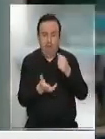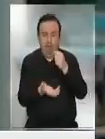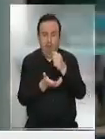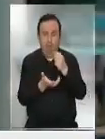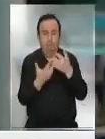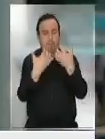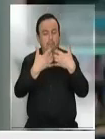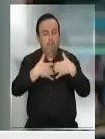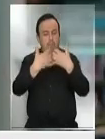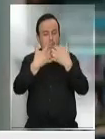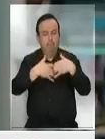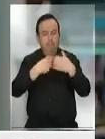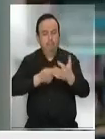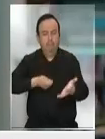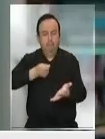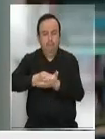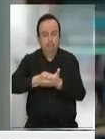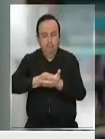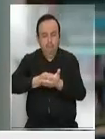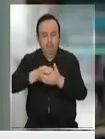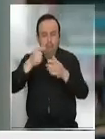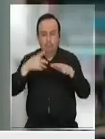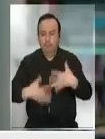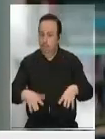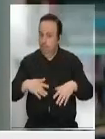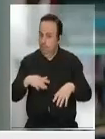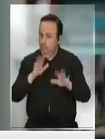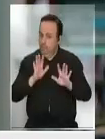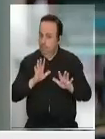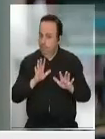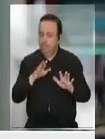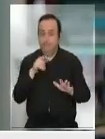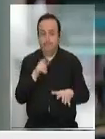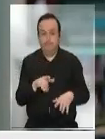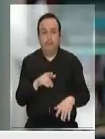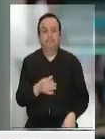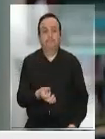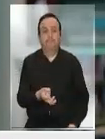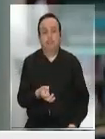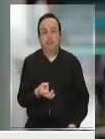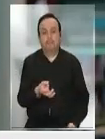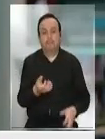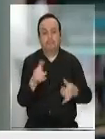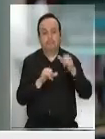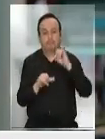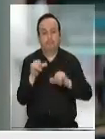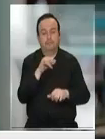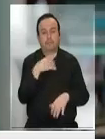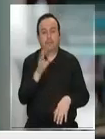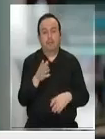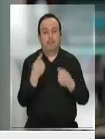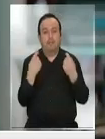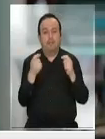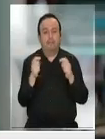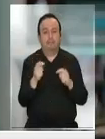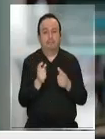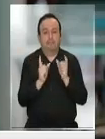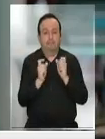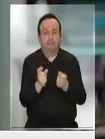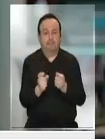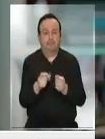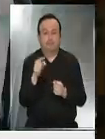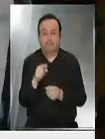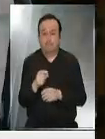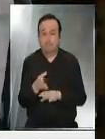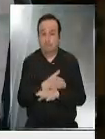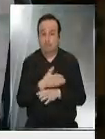por mecanismos de compra. Pero está hoy día vigente, hay quimioterapias que no le llegan a los pacientes hoy día en Chile y eso no está resuelto.